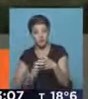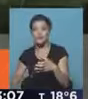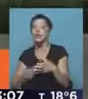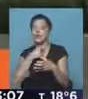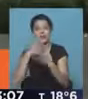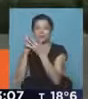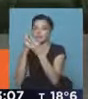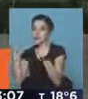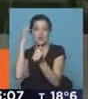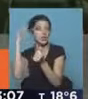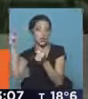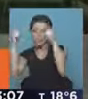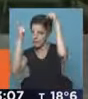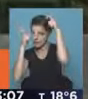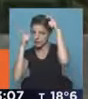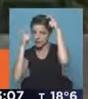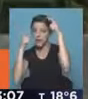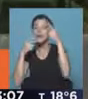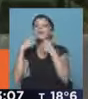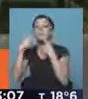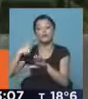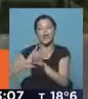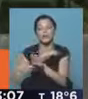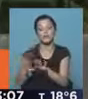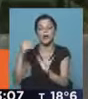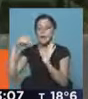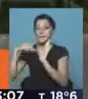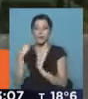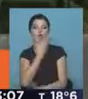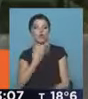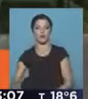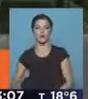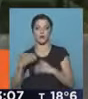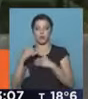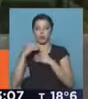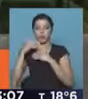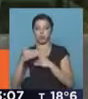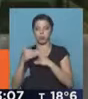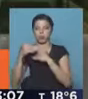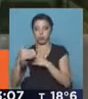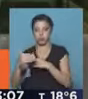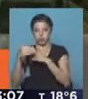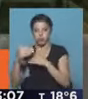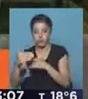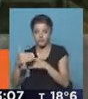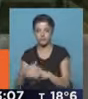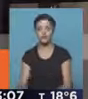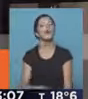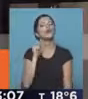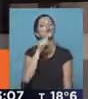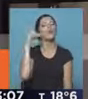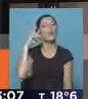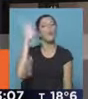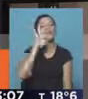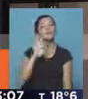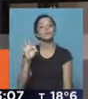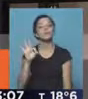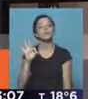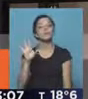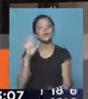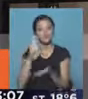gobierno a través del voto popular, sin embargo, el gobierno finalmente lo estiró. ¿Cuál es tu opinión sobre esa situación, sobre, digamos, la posición